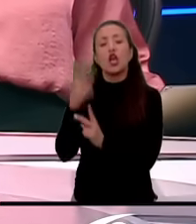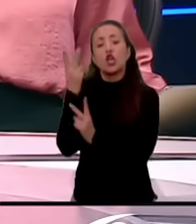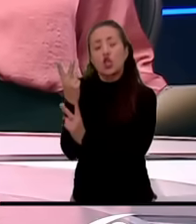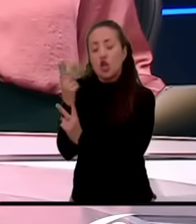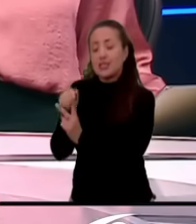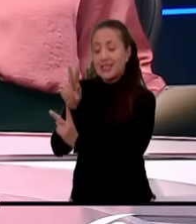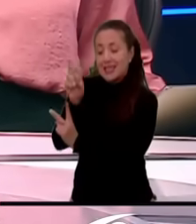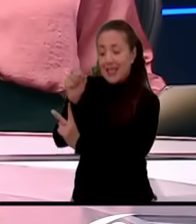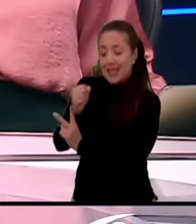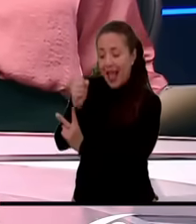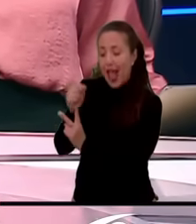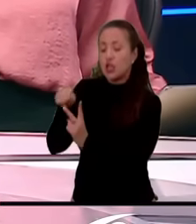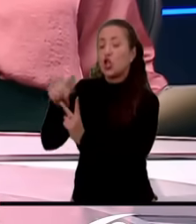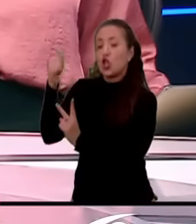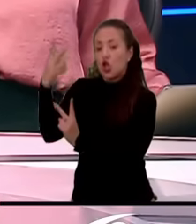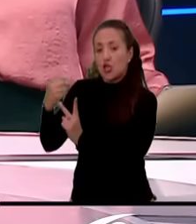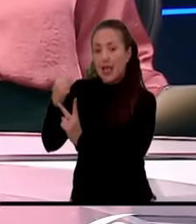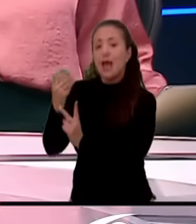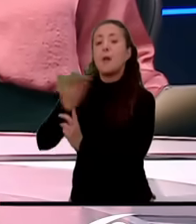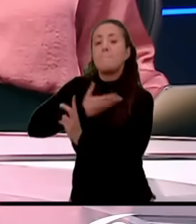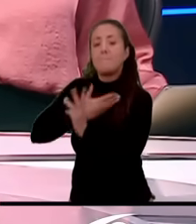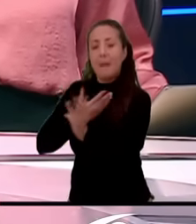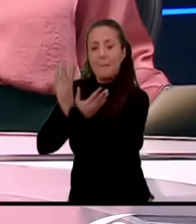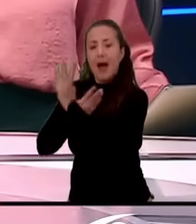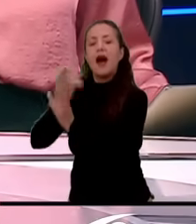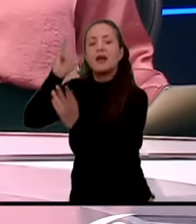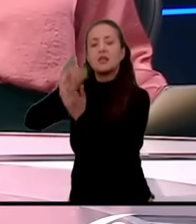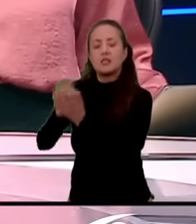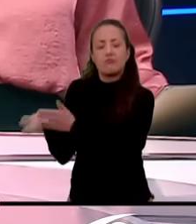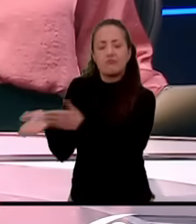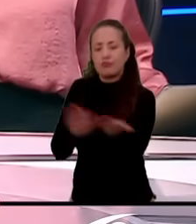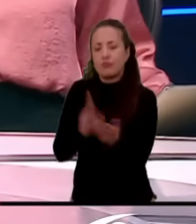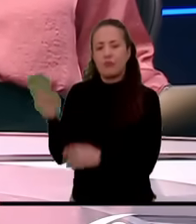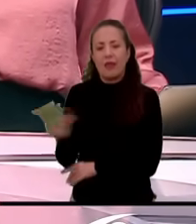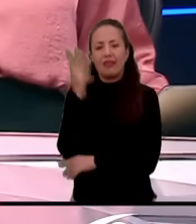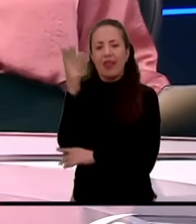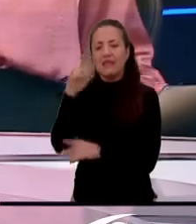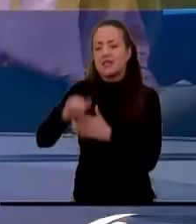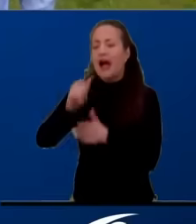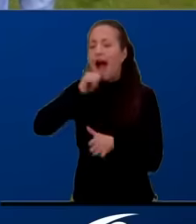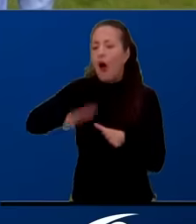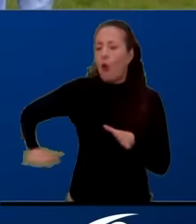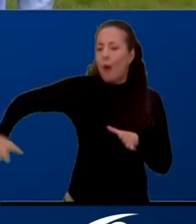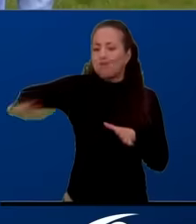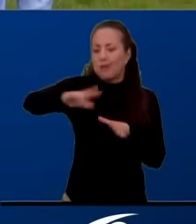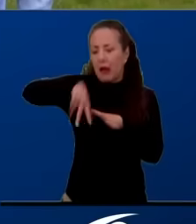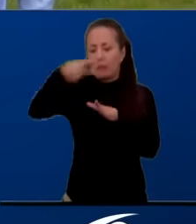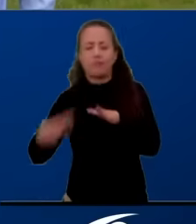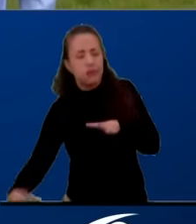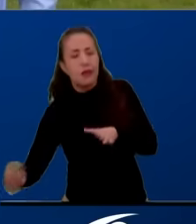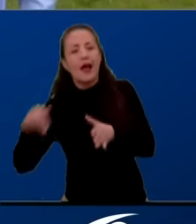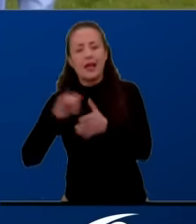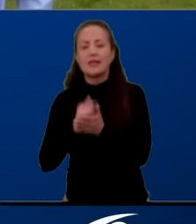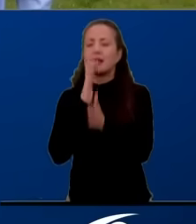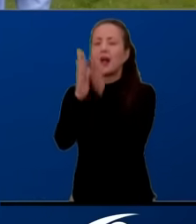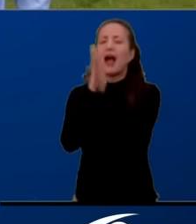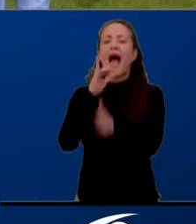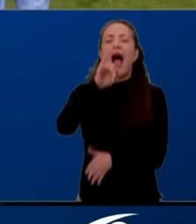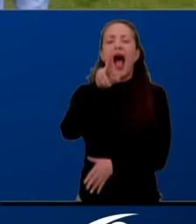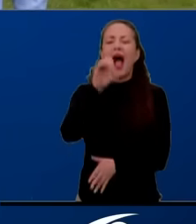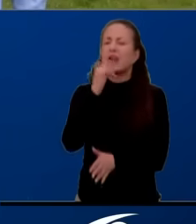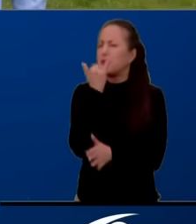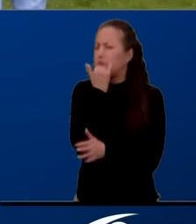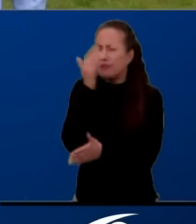años junto con su madre perdieron la vida al caer a un reservorio de agua nos conectamos con Jairo niño Jairo cuéntenos Cómo ocurrió